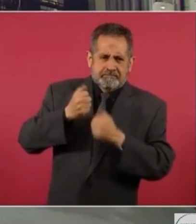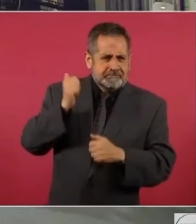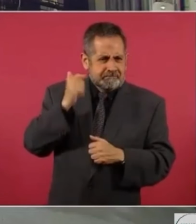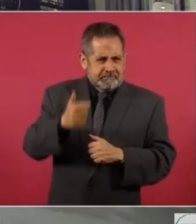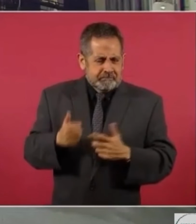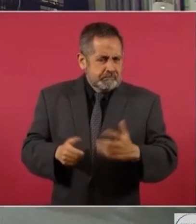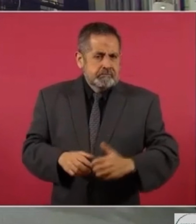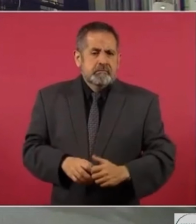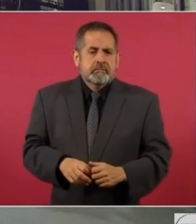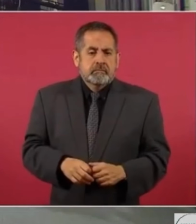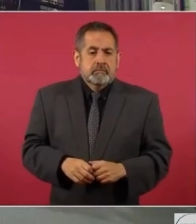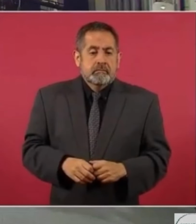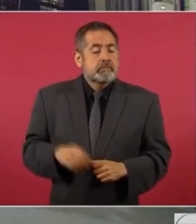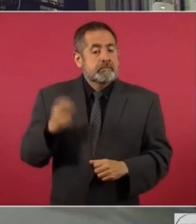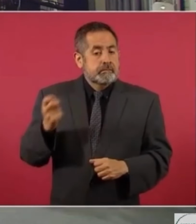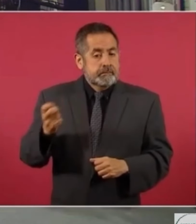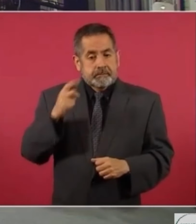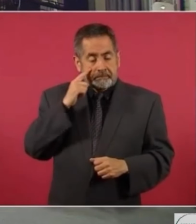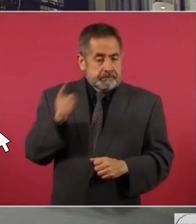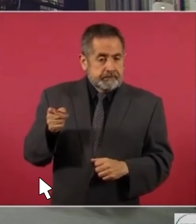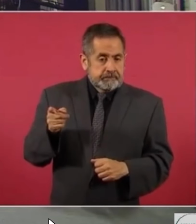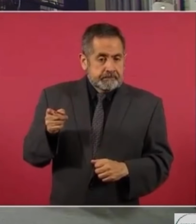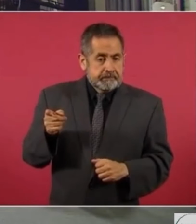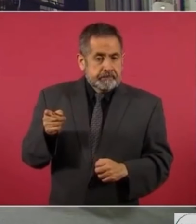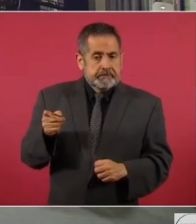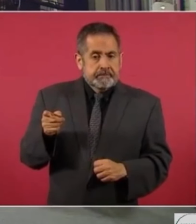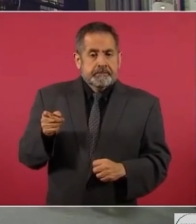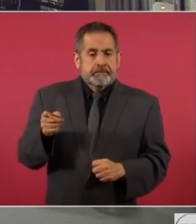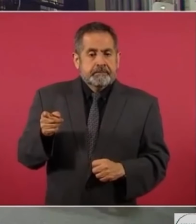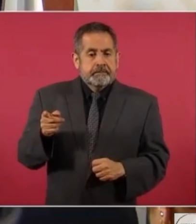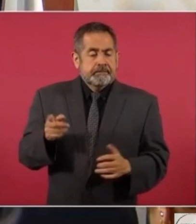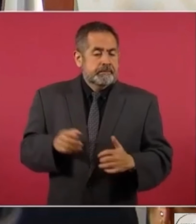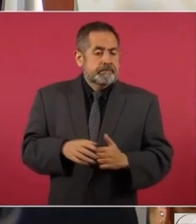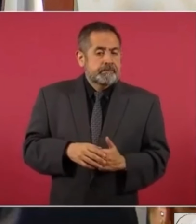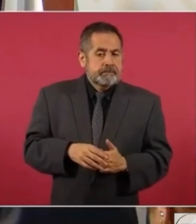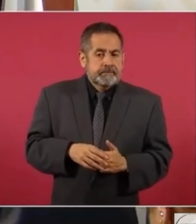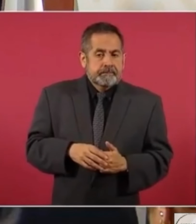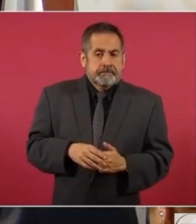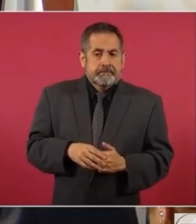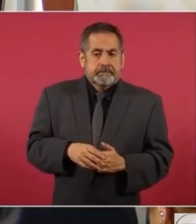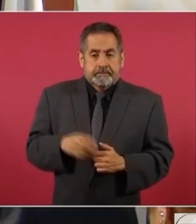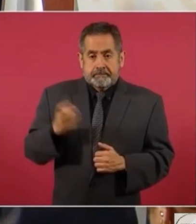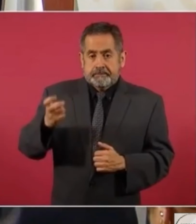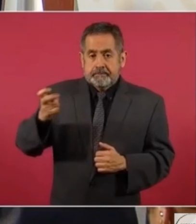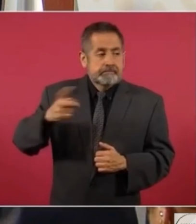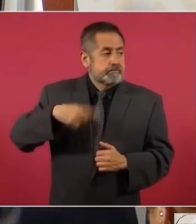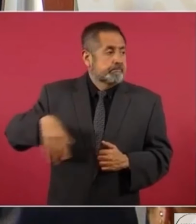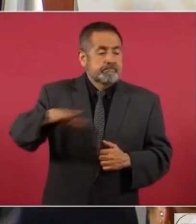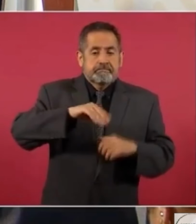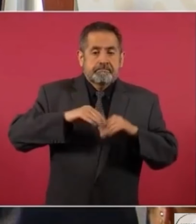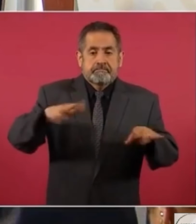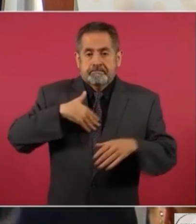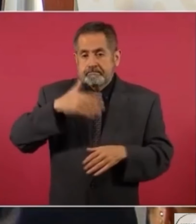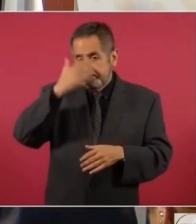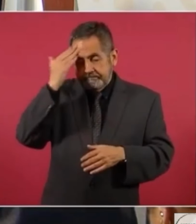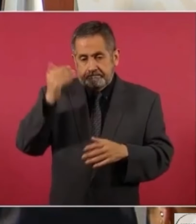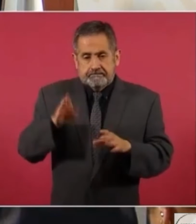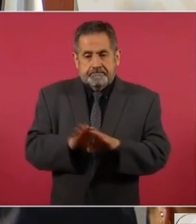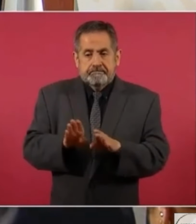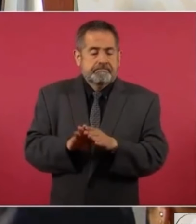Porque esto es de los de las cosas que no se conocen